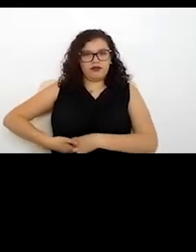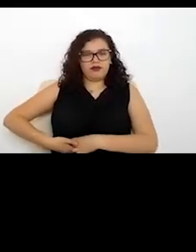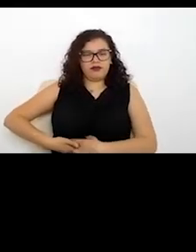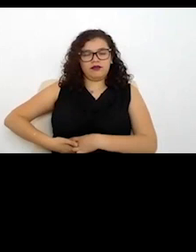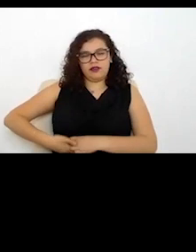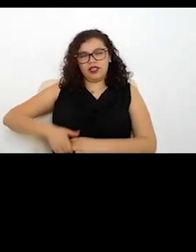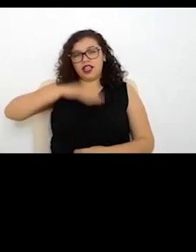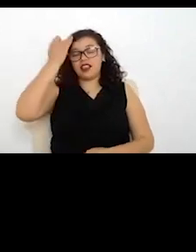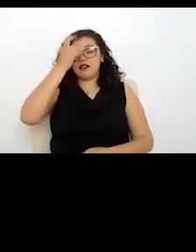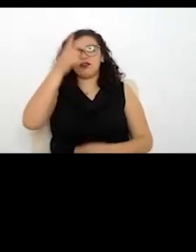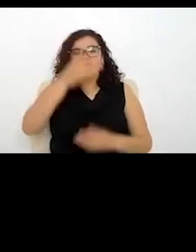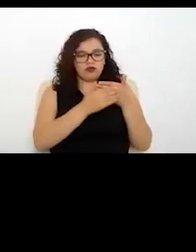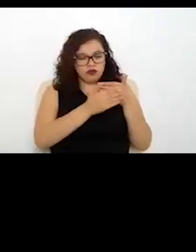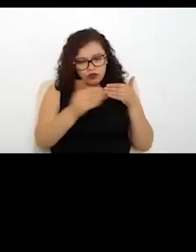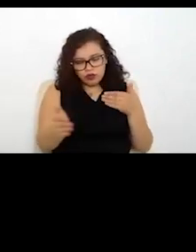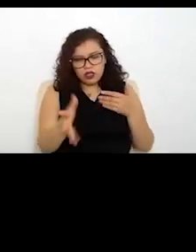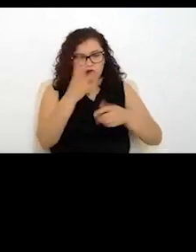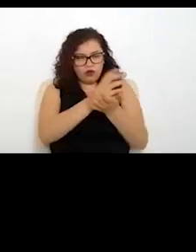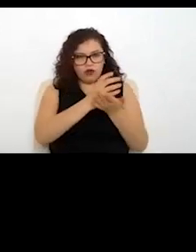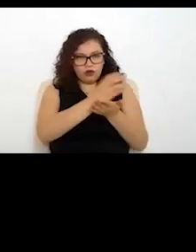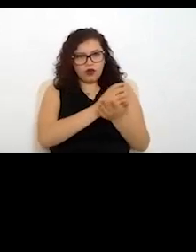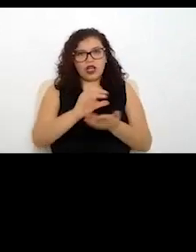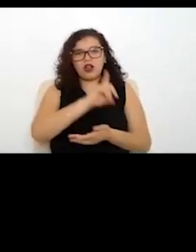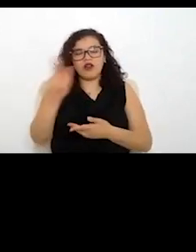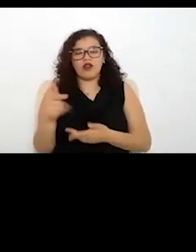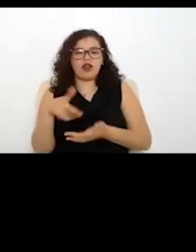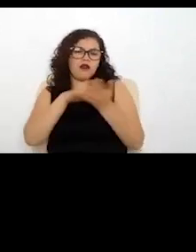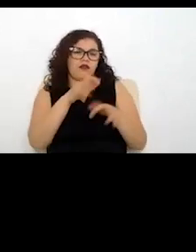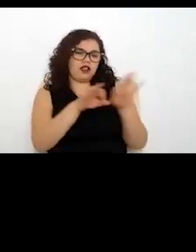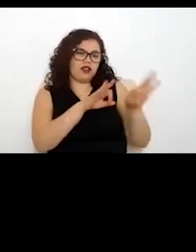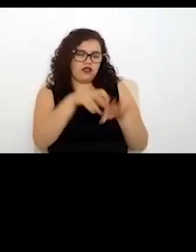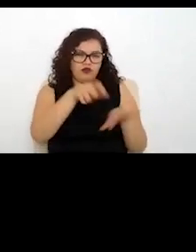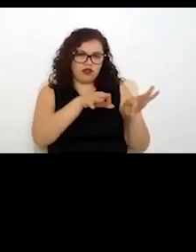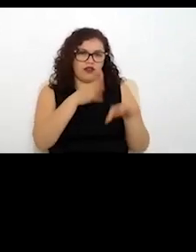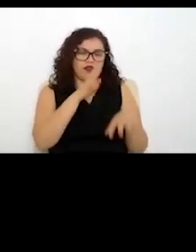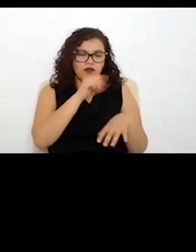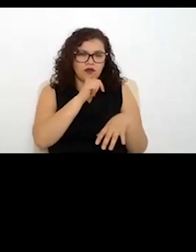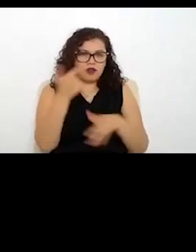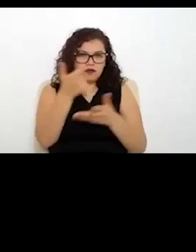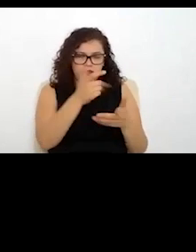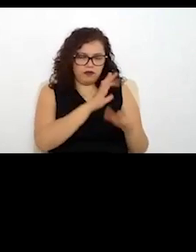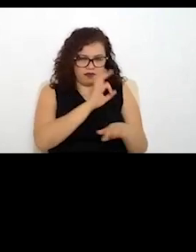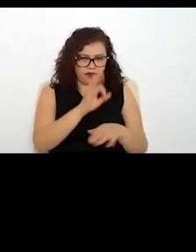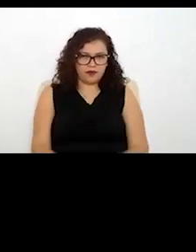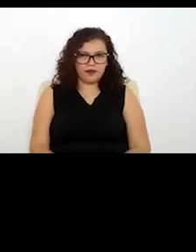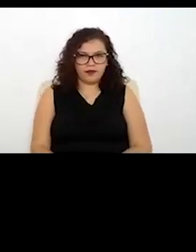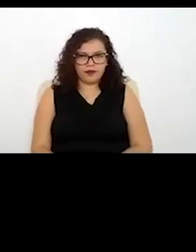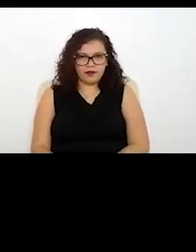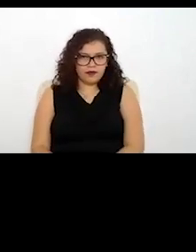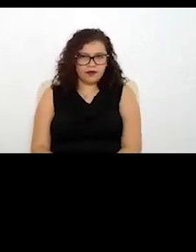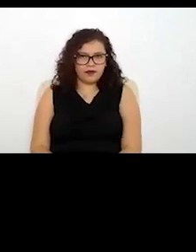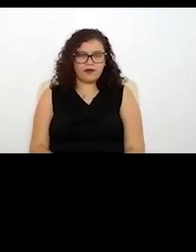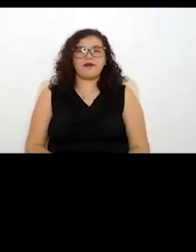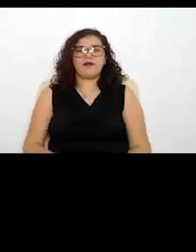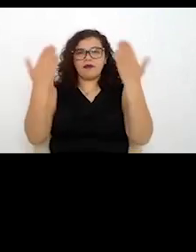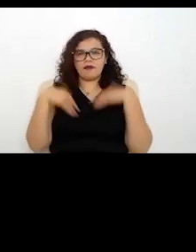periodo para que te recuperes y hay un subsidio al empleo en caso de que no puedas seguir laborando, ¿no? Las incapacidades. El siguiente elemento